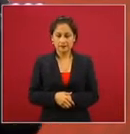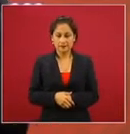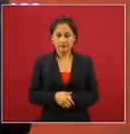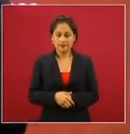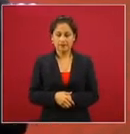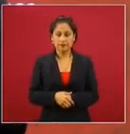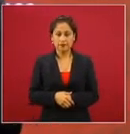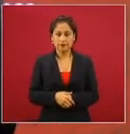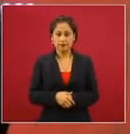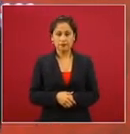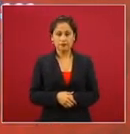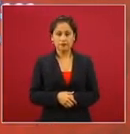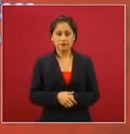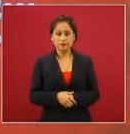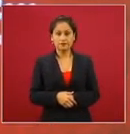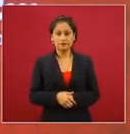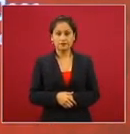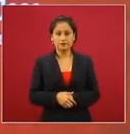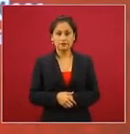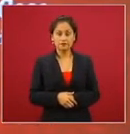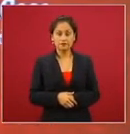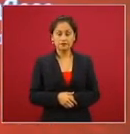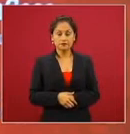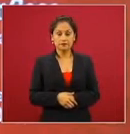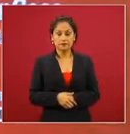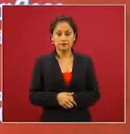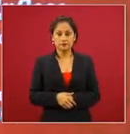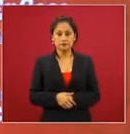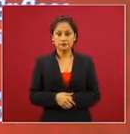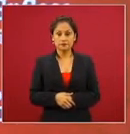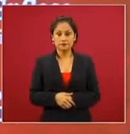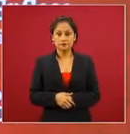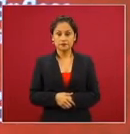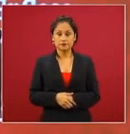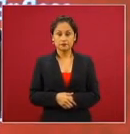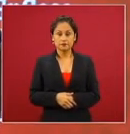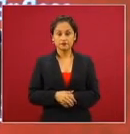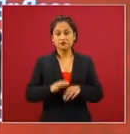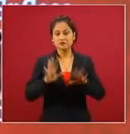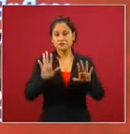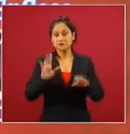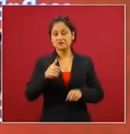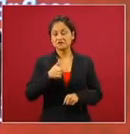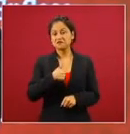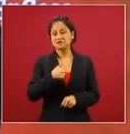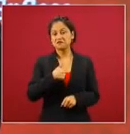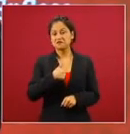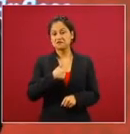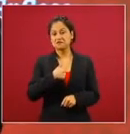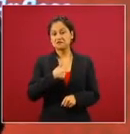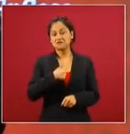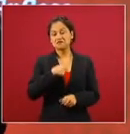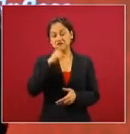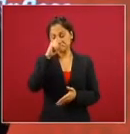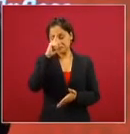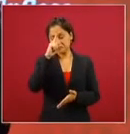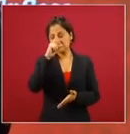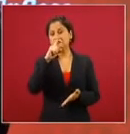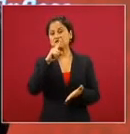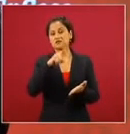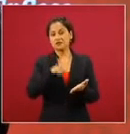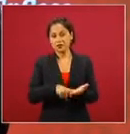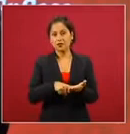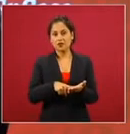yo creo que hay formas de ver la justicia. Nosotros estamos haciendo justicia sin